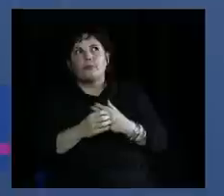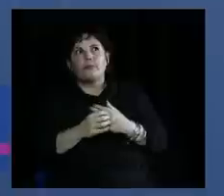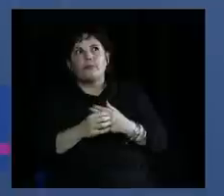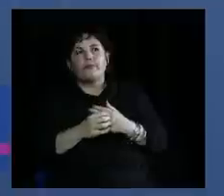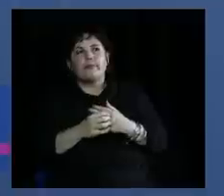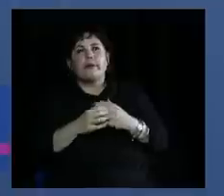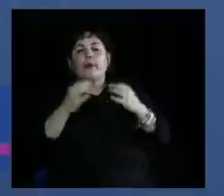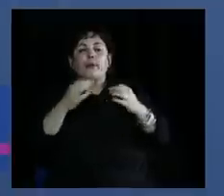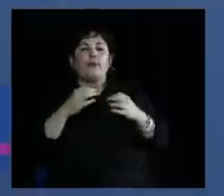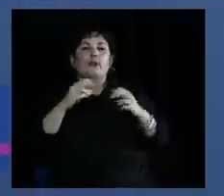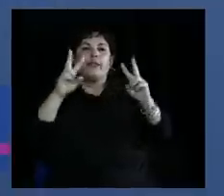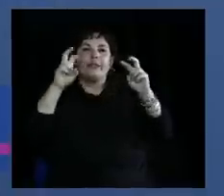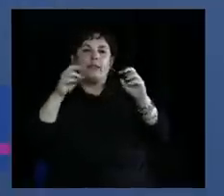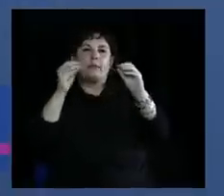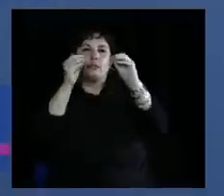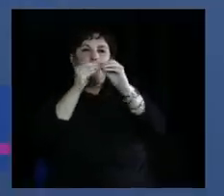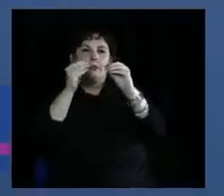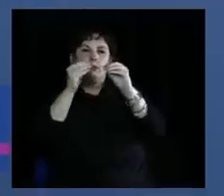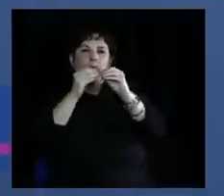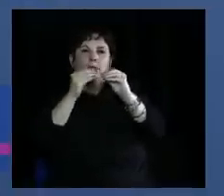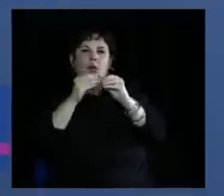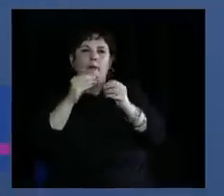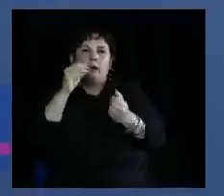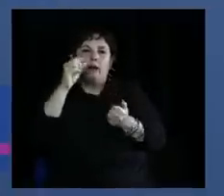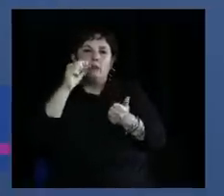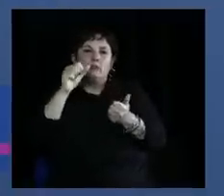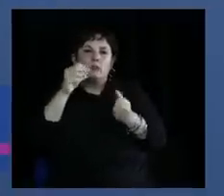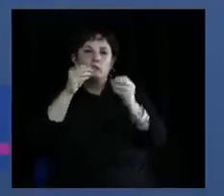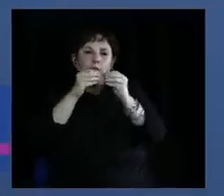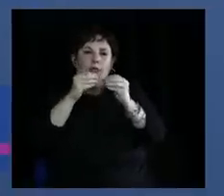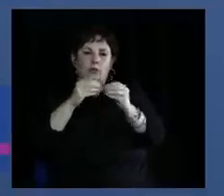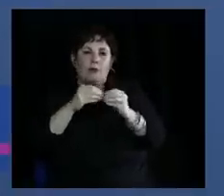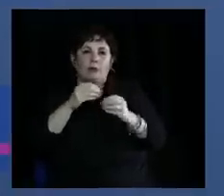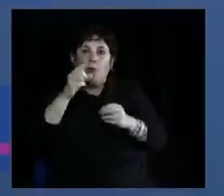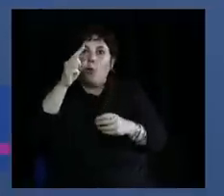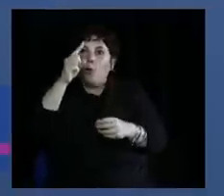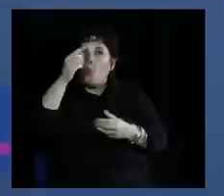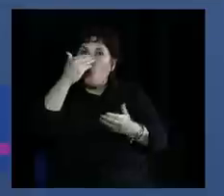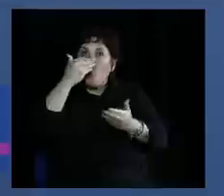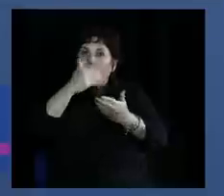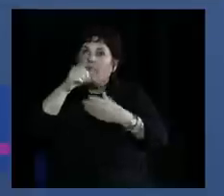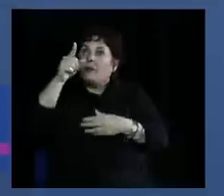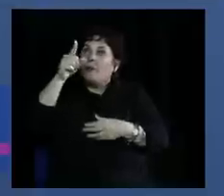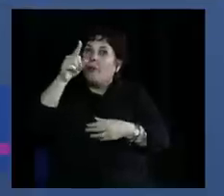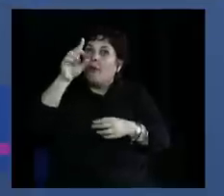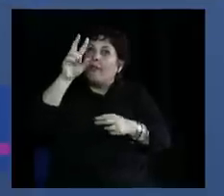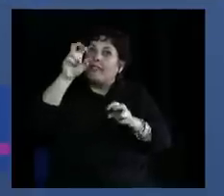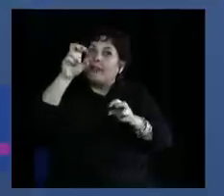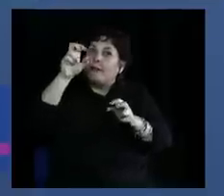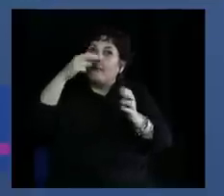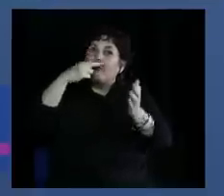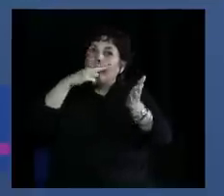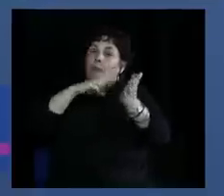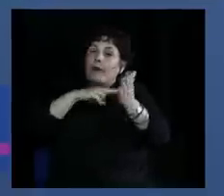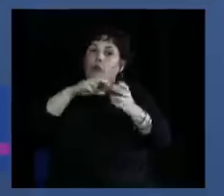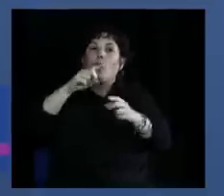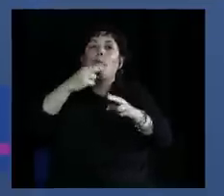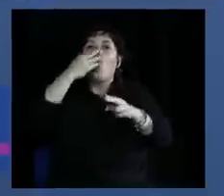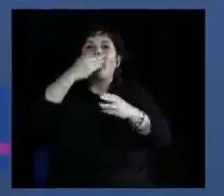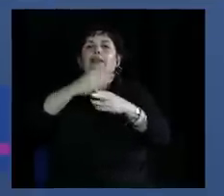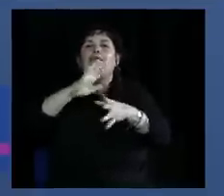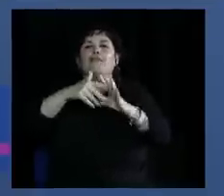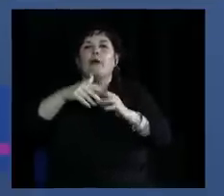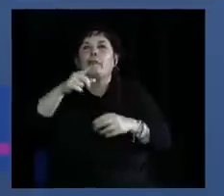la gota que ha rebasado ya la copa. Es decir, esta reforma tributaria fue,